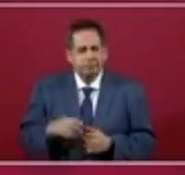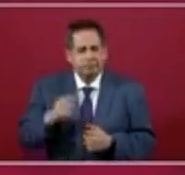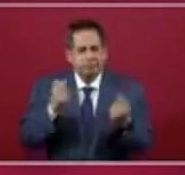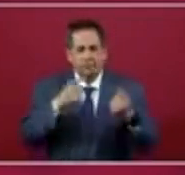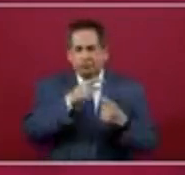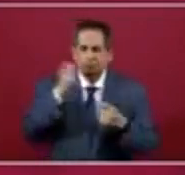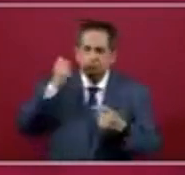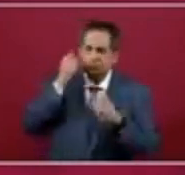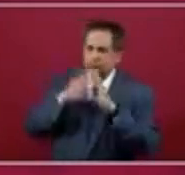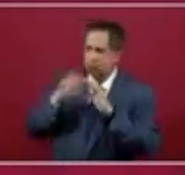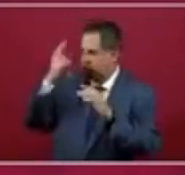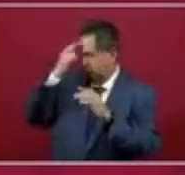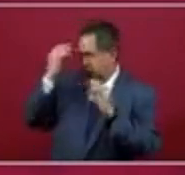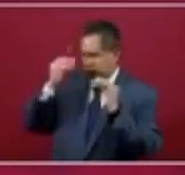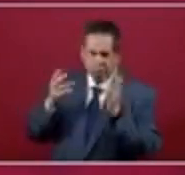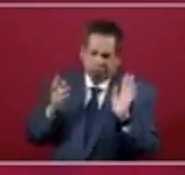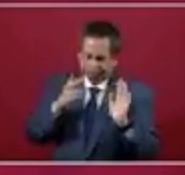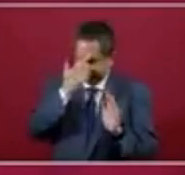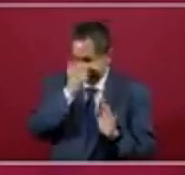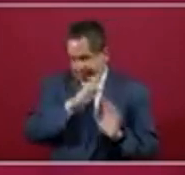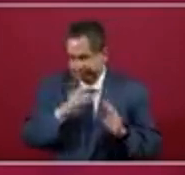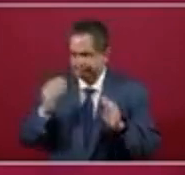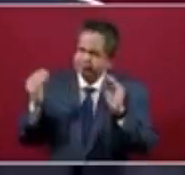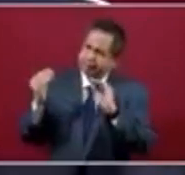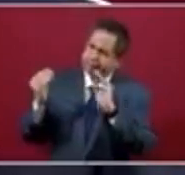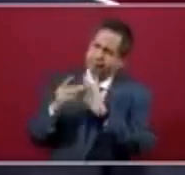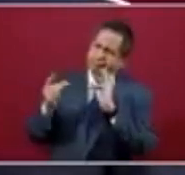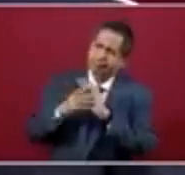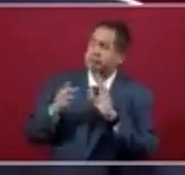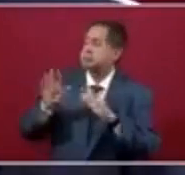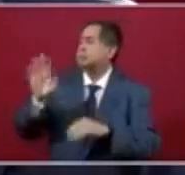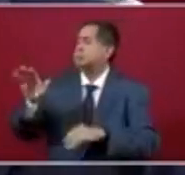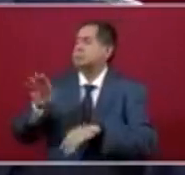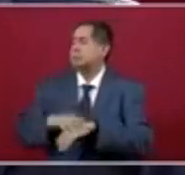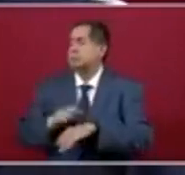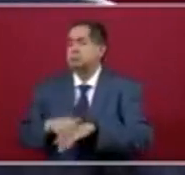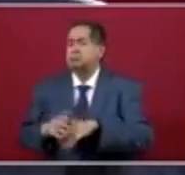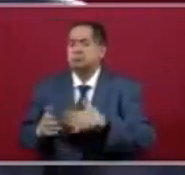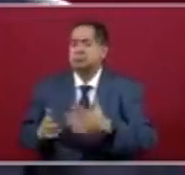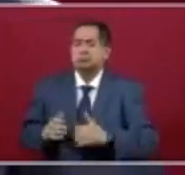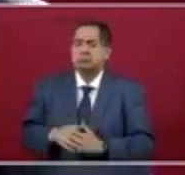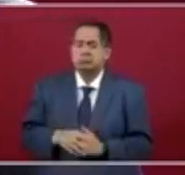argumentos alegatos, válidos, ¿no? Es que